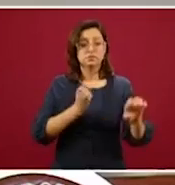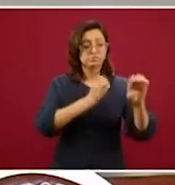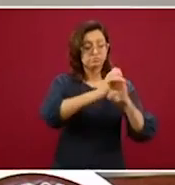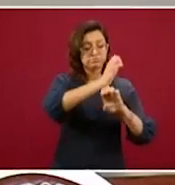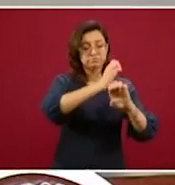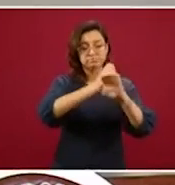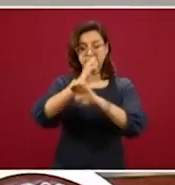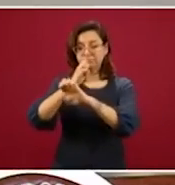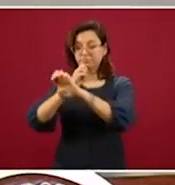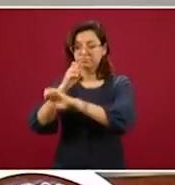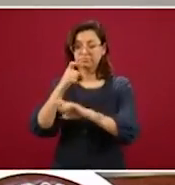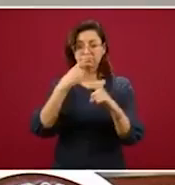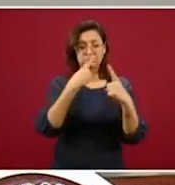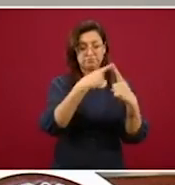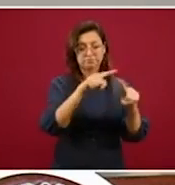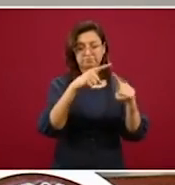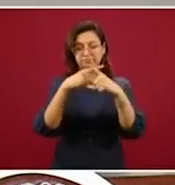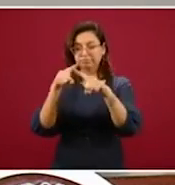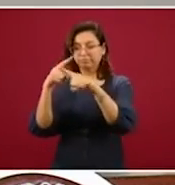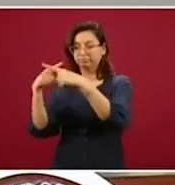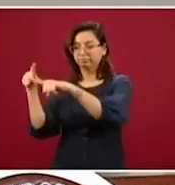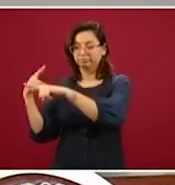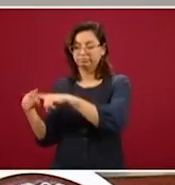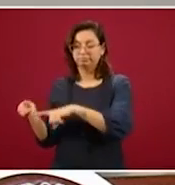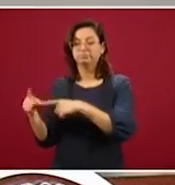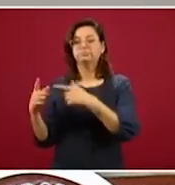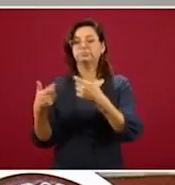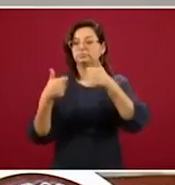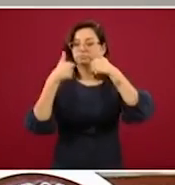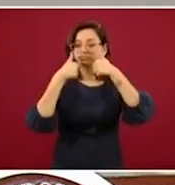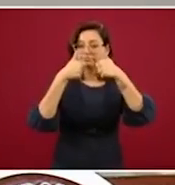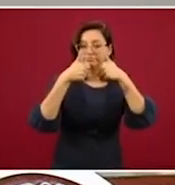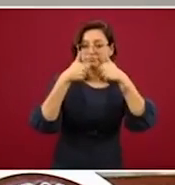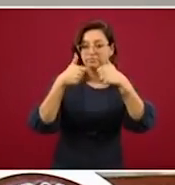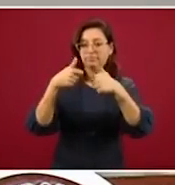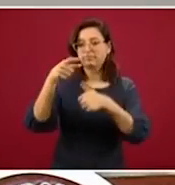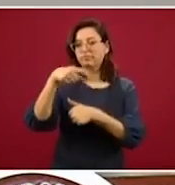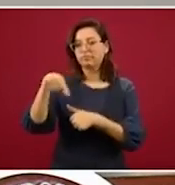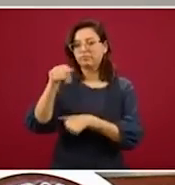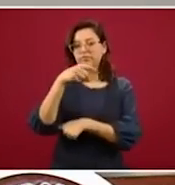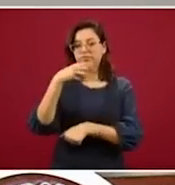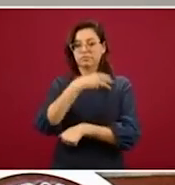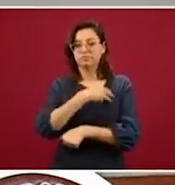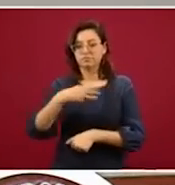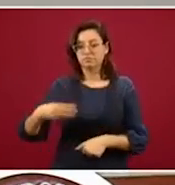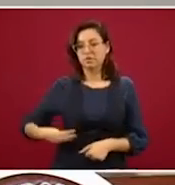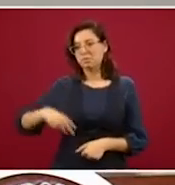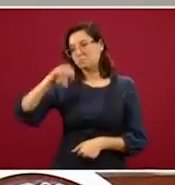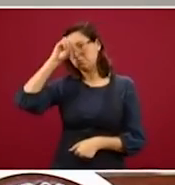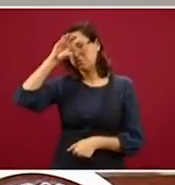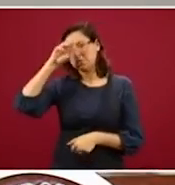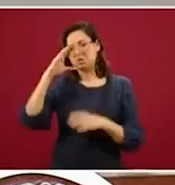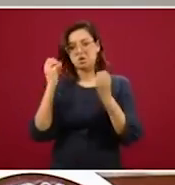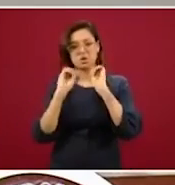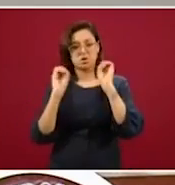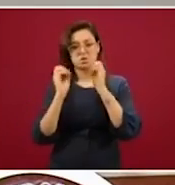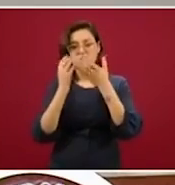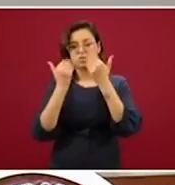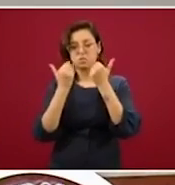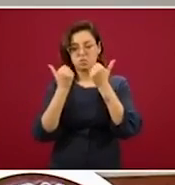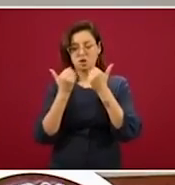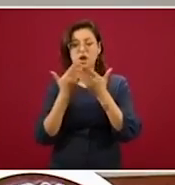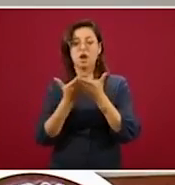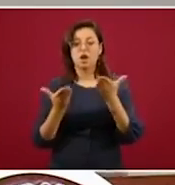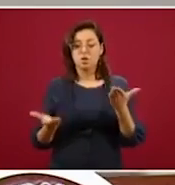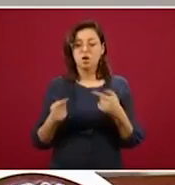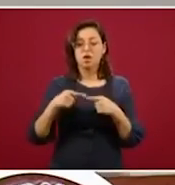pasado vimos mayor preferencia a los estados que tenían municipios no mineros. Este año incorporamos municipios